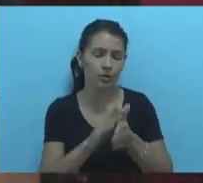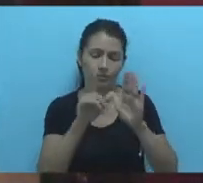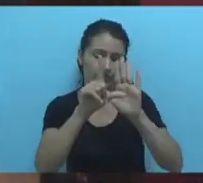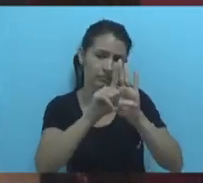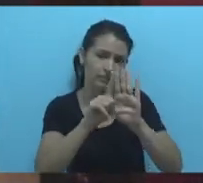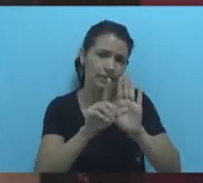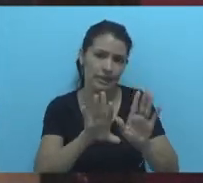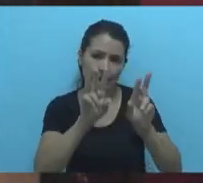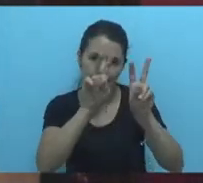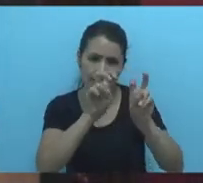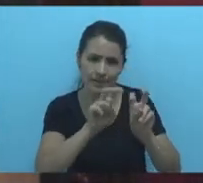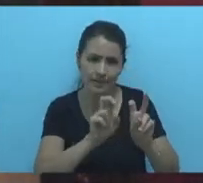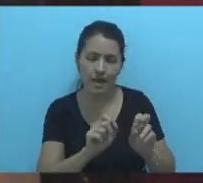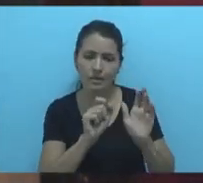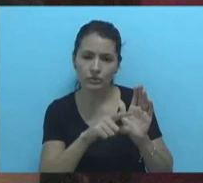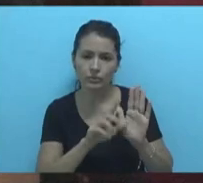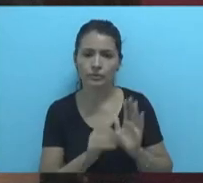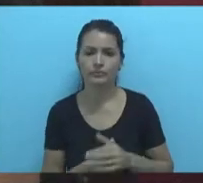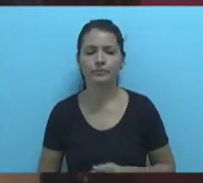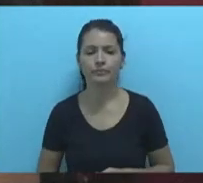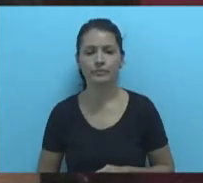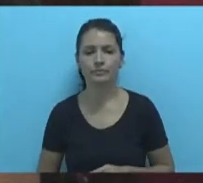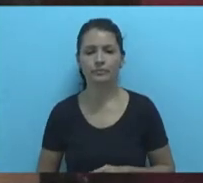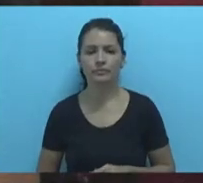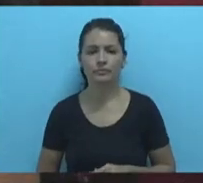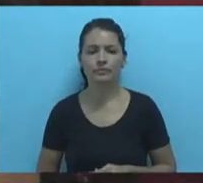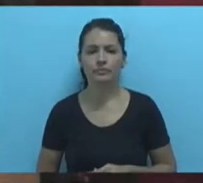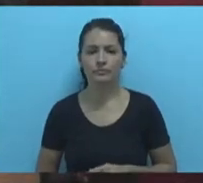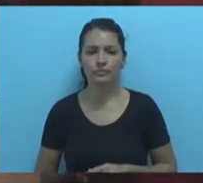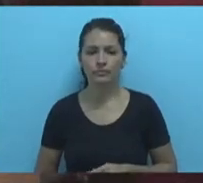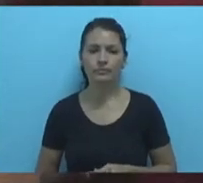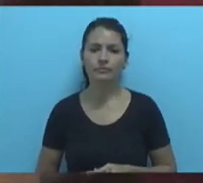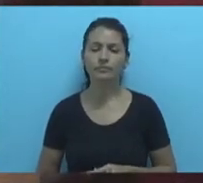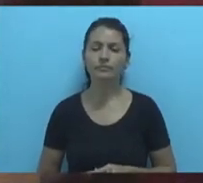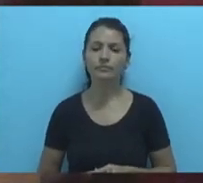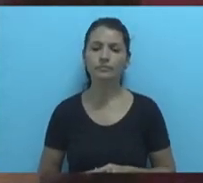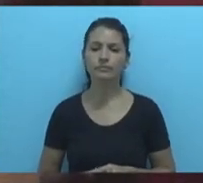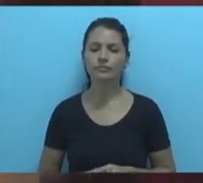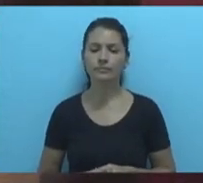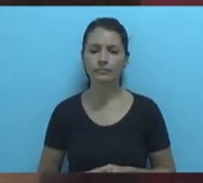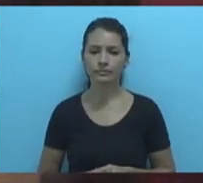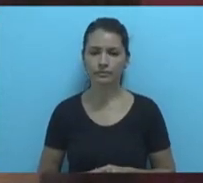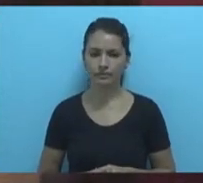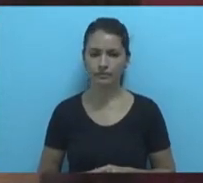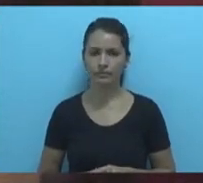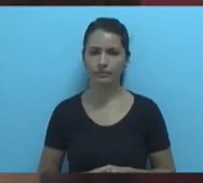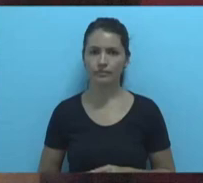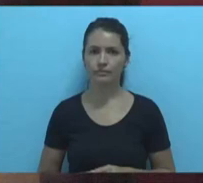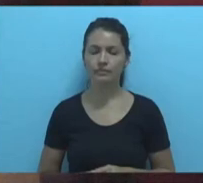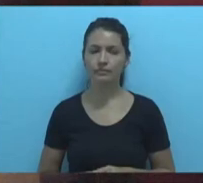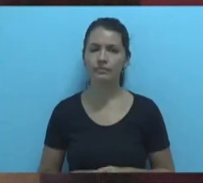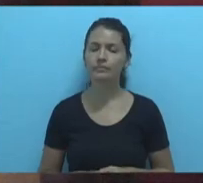etcétera. Además, agrego que en conjunto con... es cierto que esta